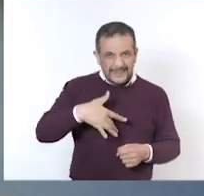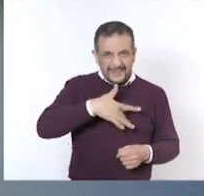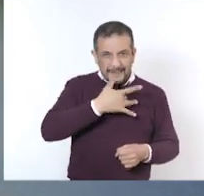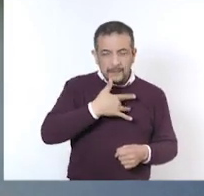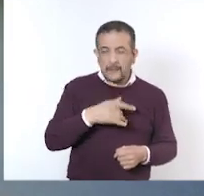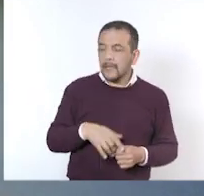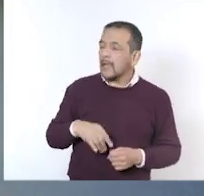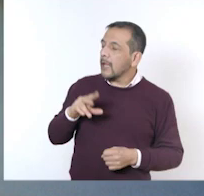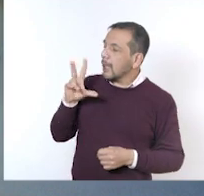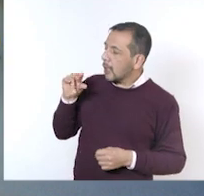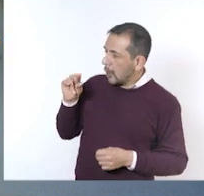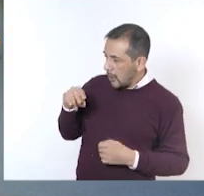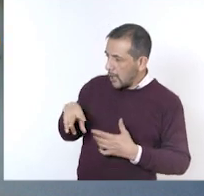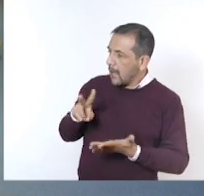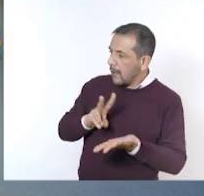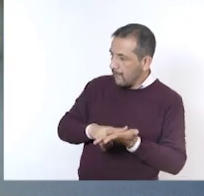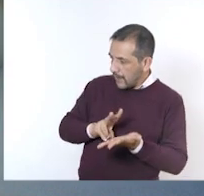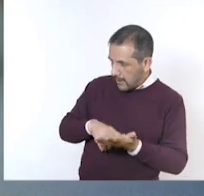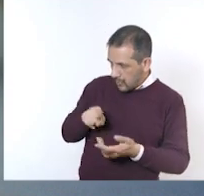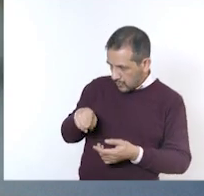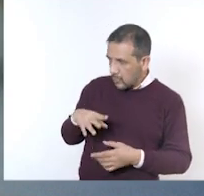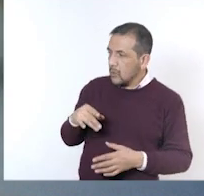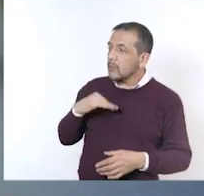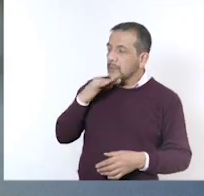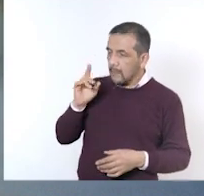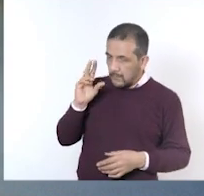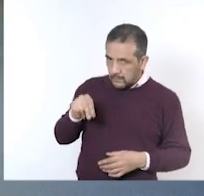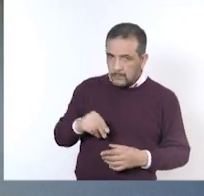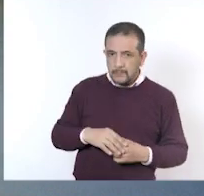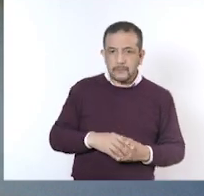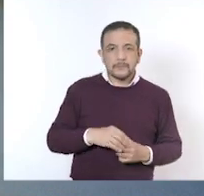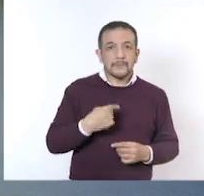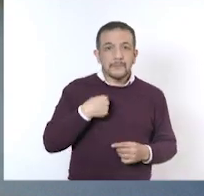la defensa. No vale porque tocó a las defensas. Sí, está bien.